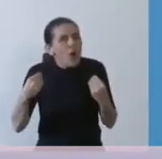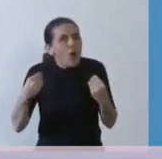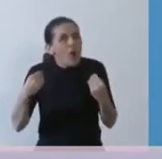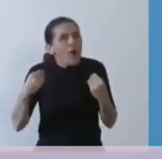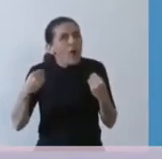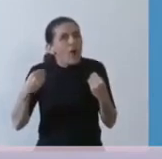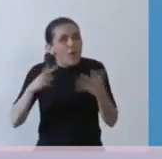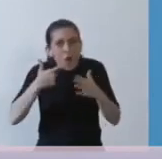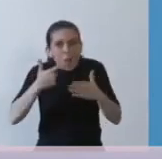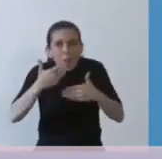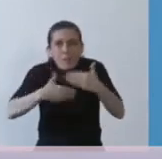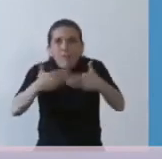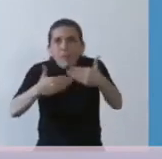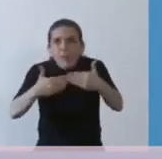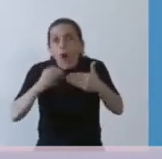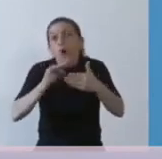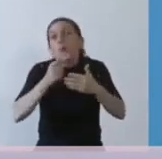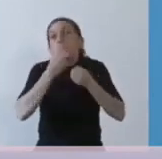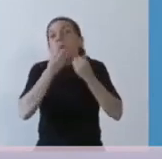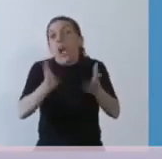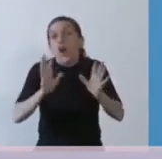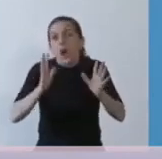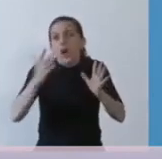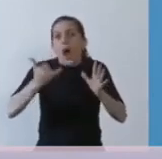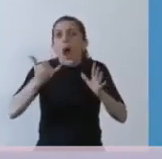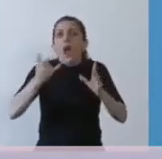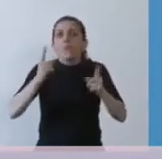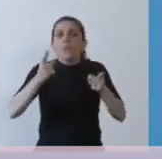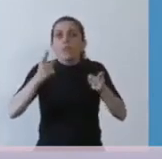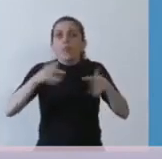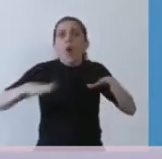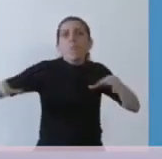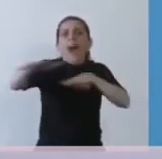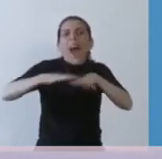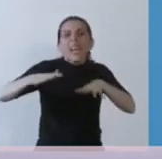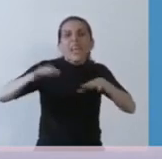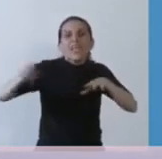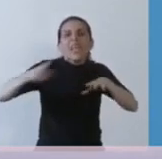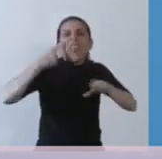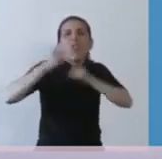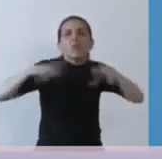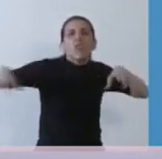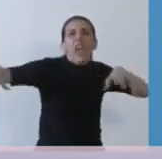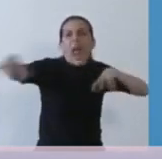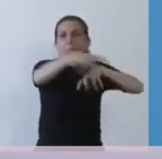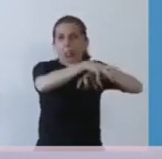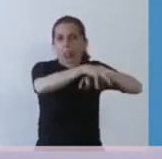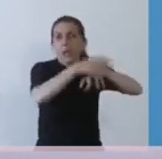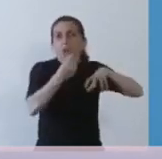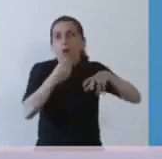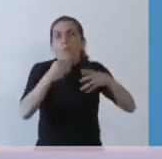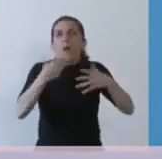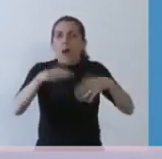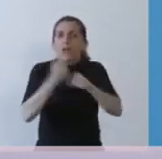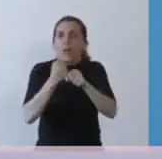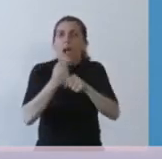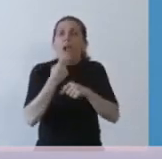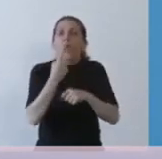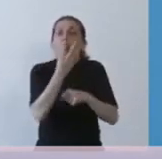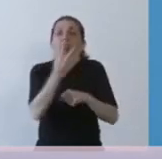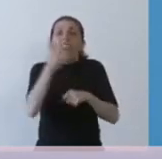funcionamiento o ampliar muchos parques industriales que tiene la Argentina vamos a trabajar para que unos 48 parques